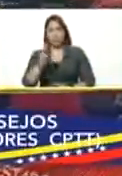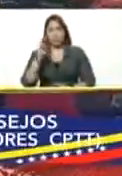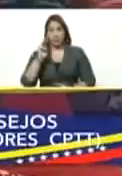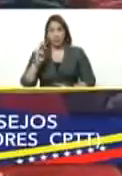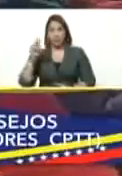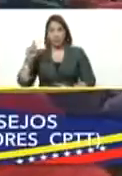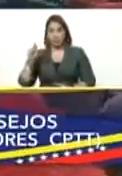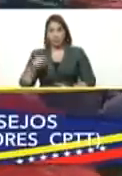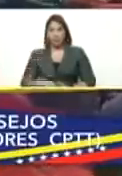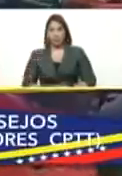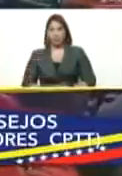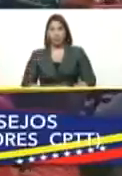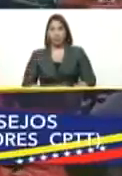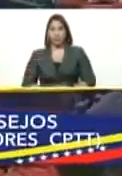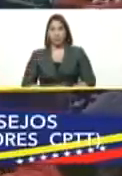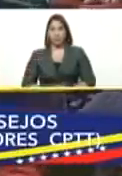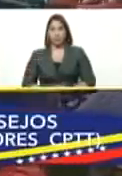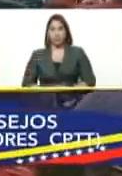CCCPPT.